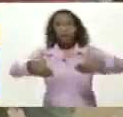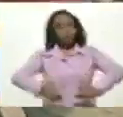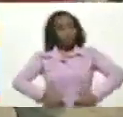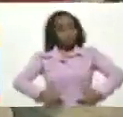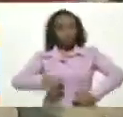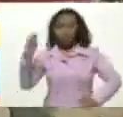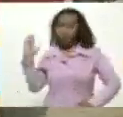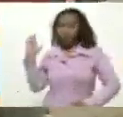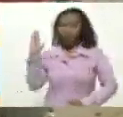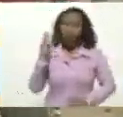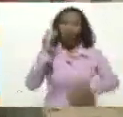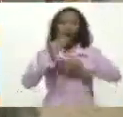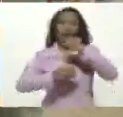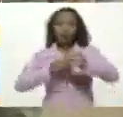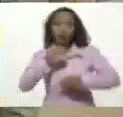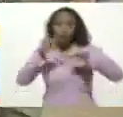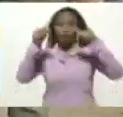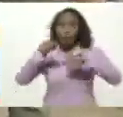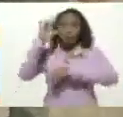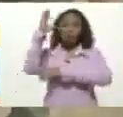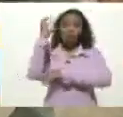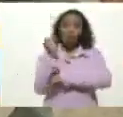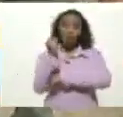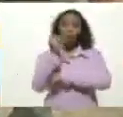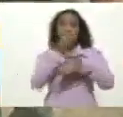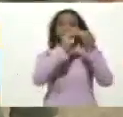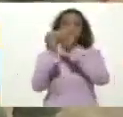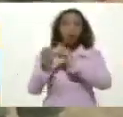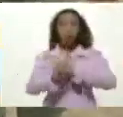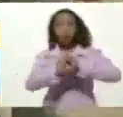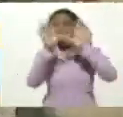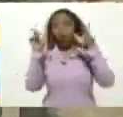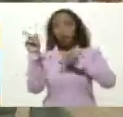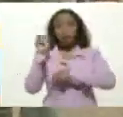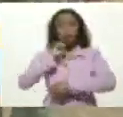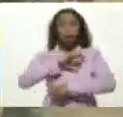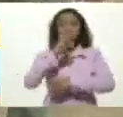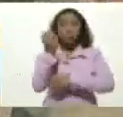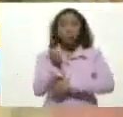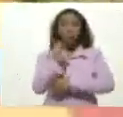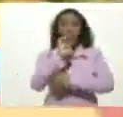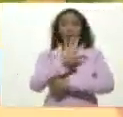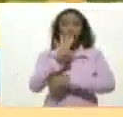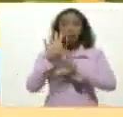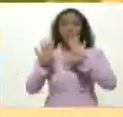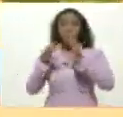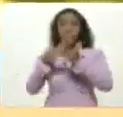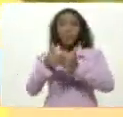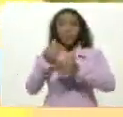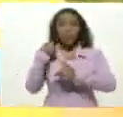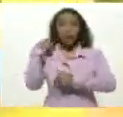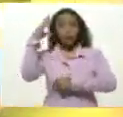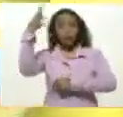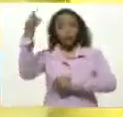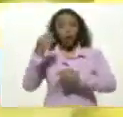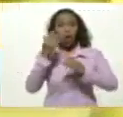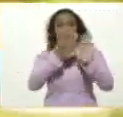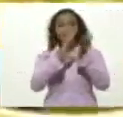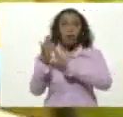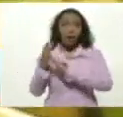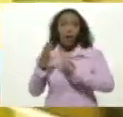ha venido consolidando y hoy logró materializar ese hito número 49.000 de consejos comunales